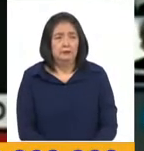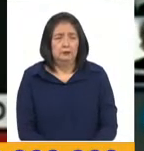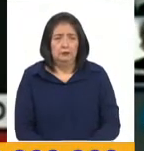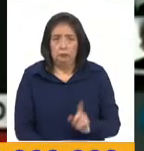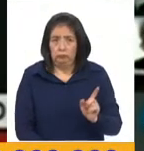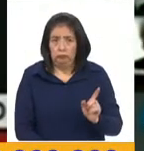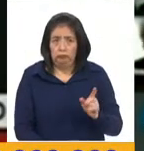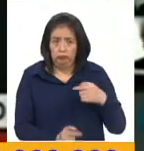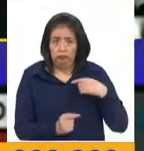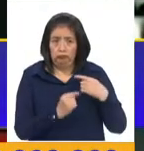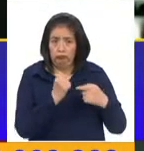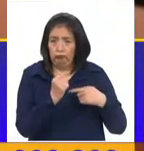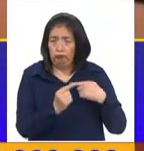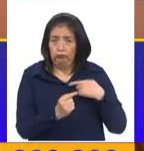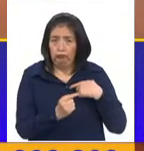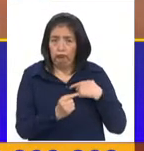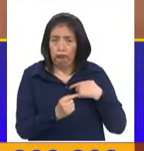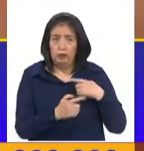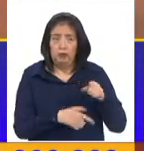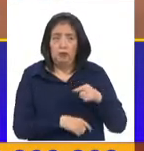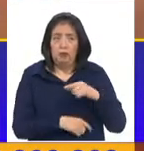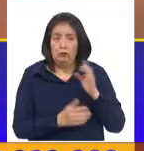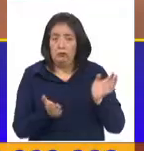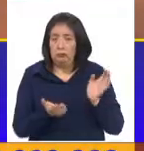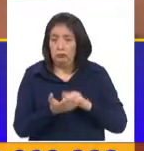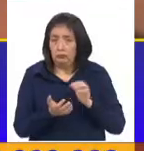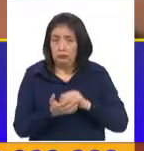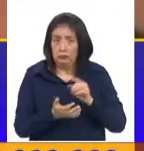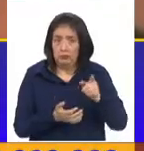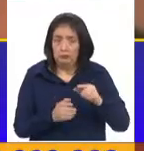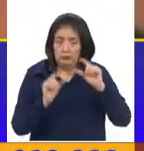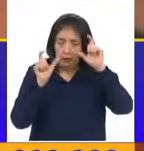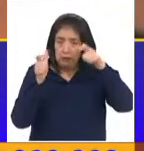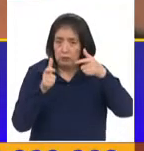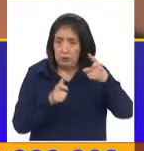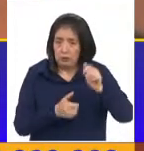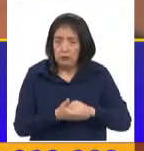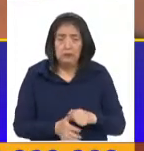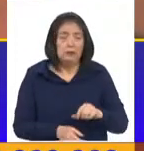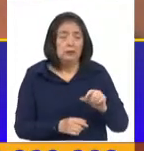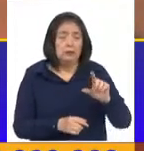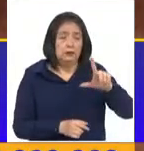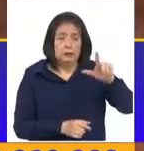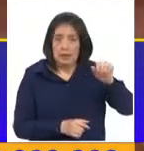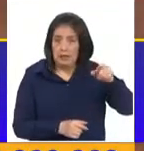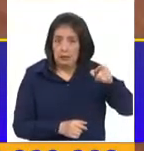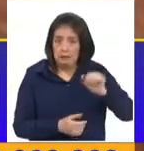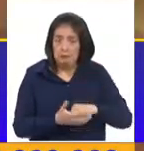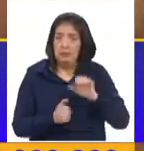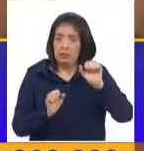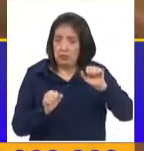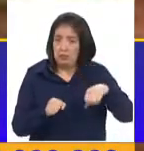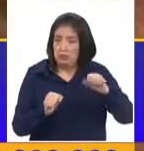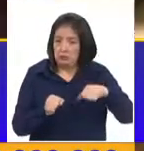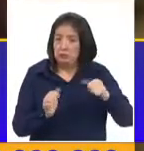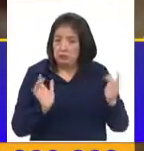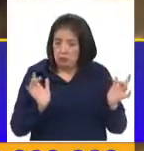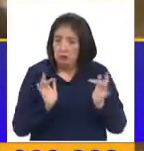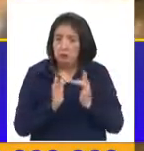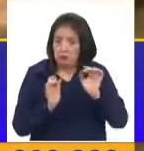Revelador testimonio acusa nuevamente al congresista de Perú Libre, Guillermo Bermejo, de tener vínculos con Sendero